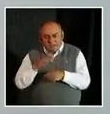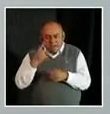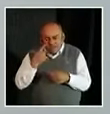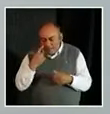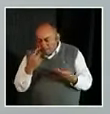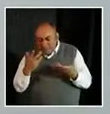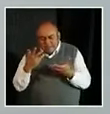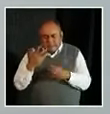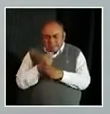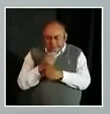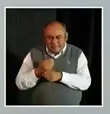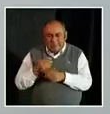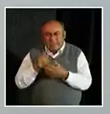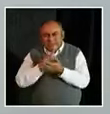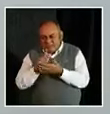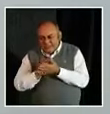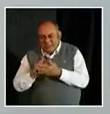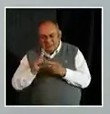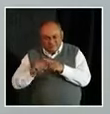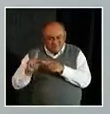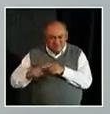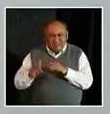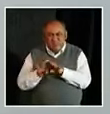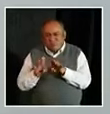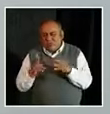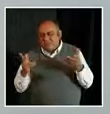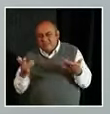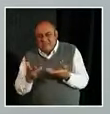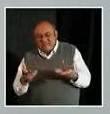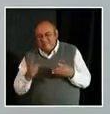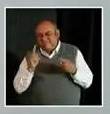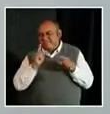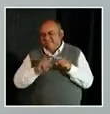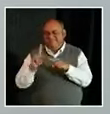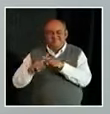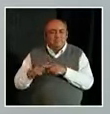de limpieza, de